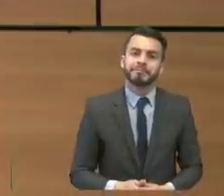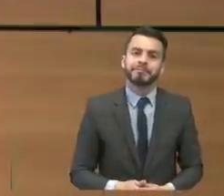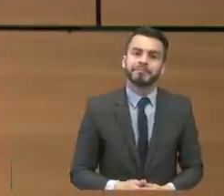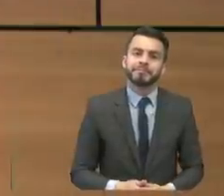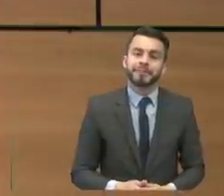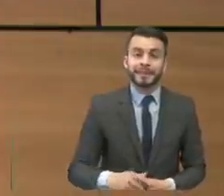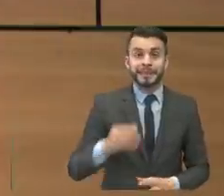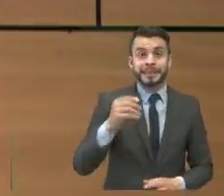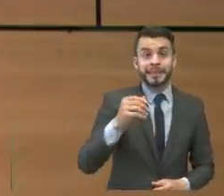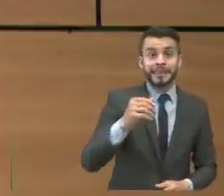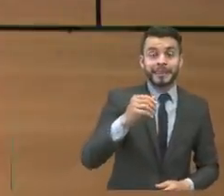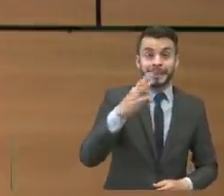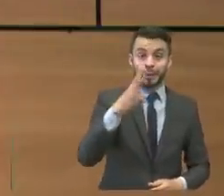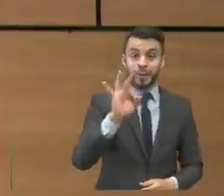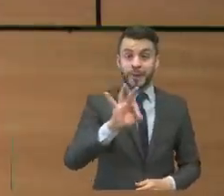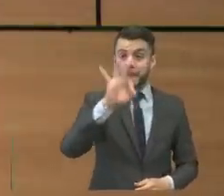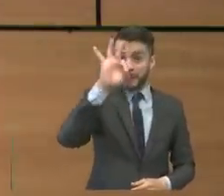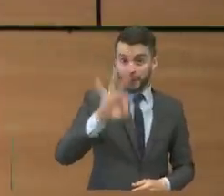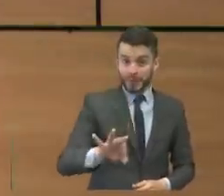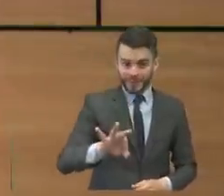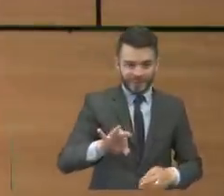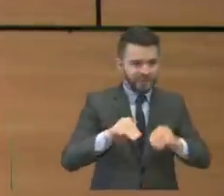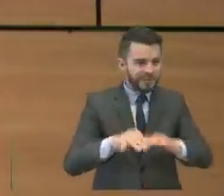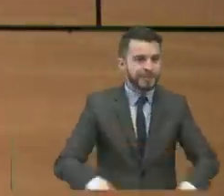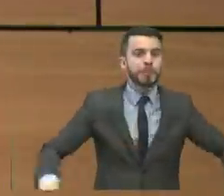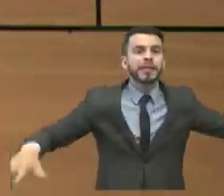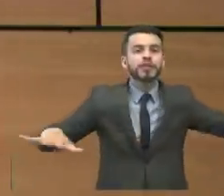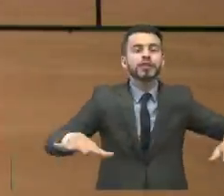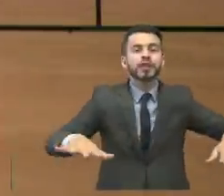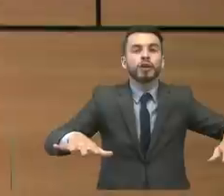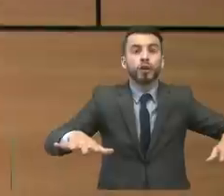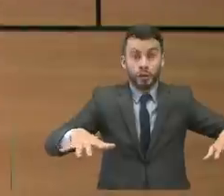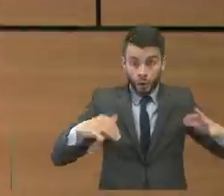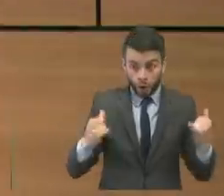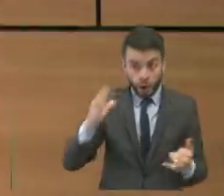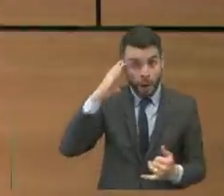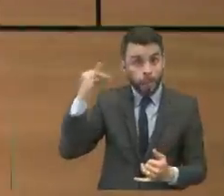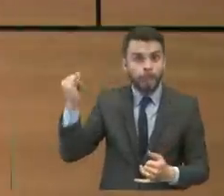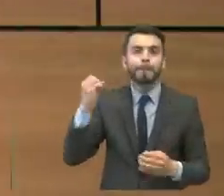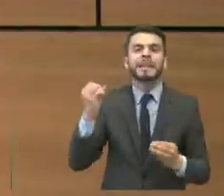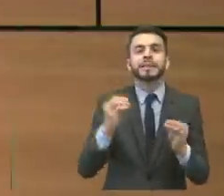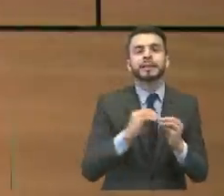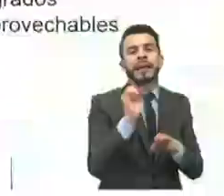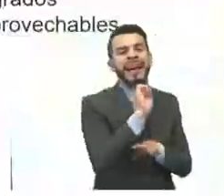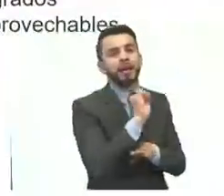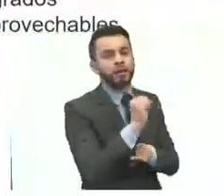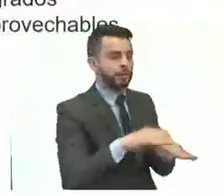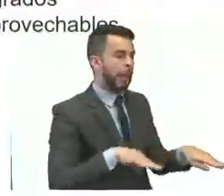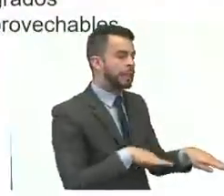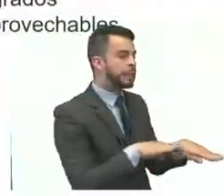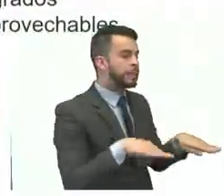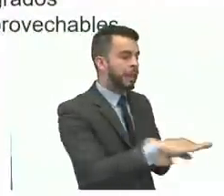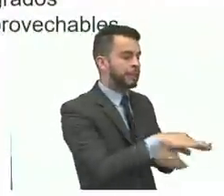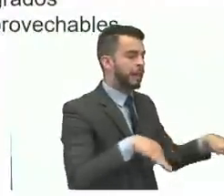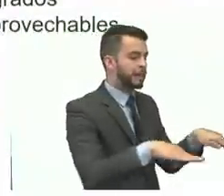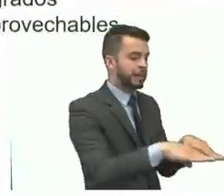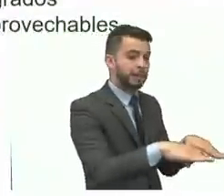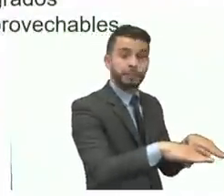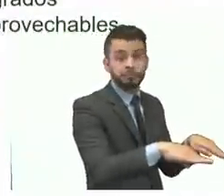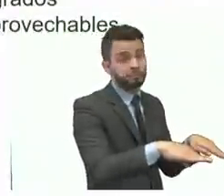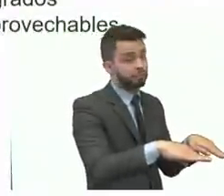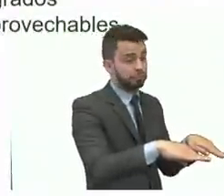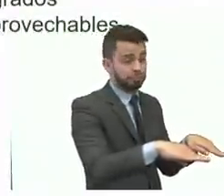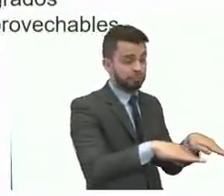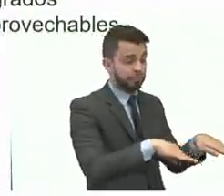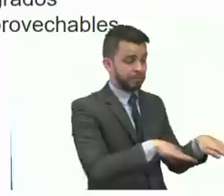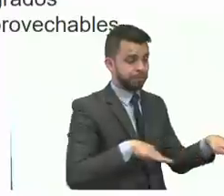espacio, el 50% del espacio hoy es para carros. En el nuevo corredor verde séptimo, el 50%